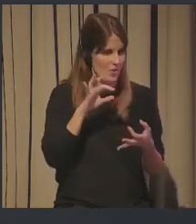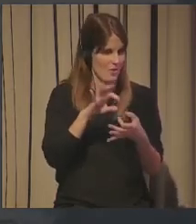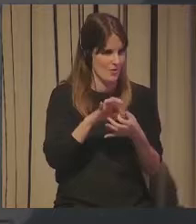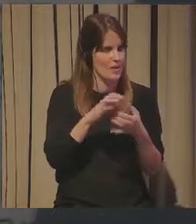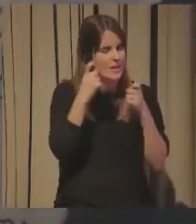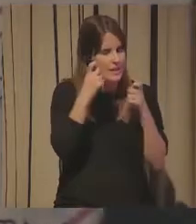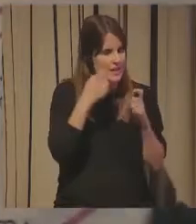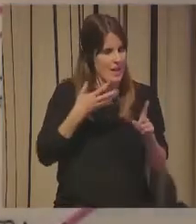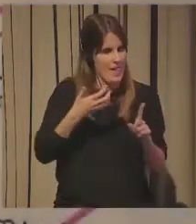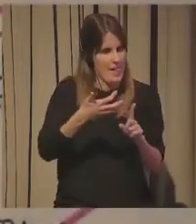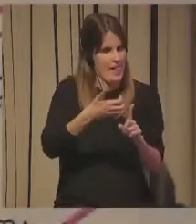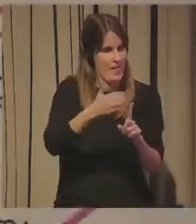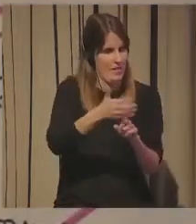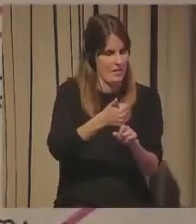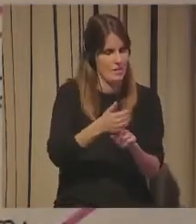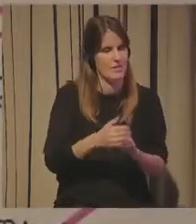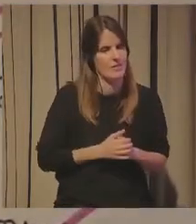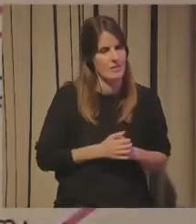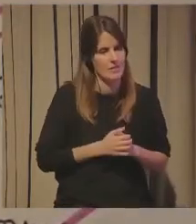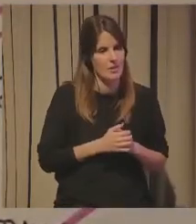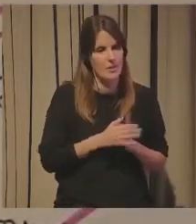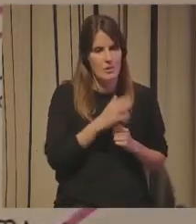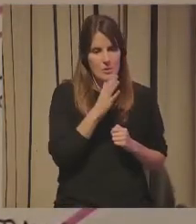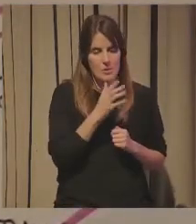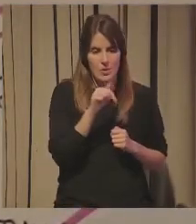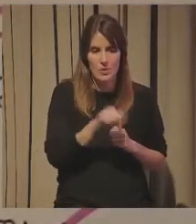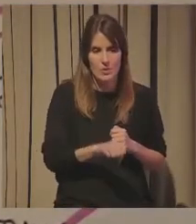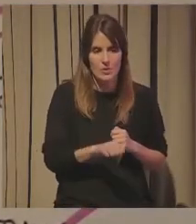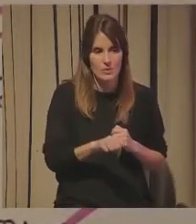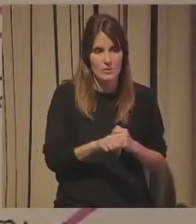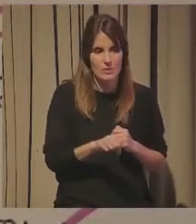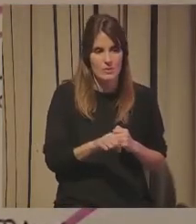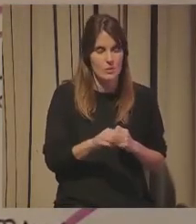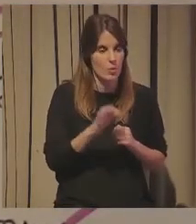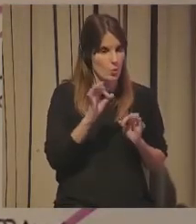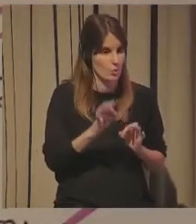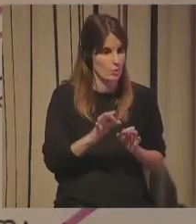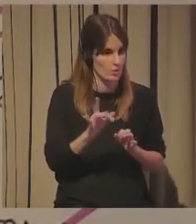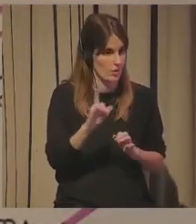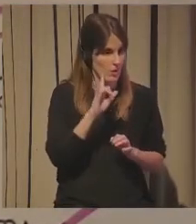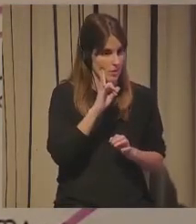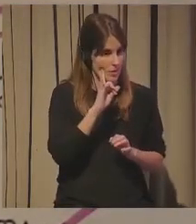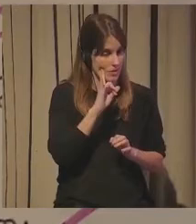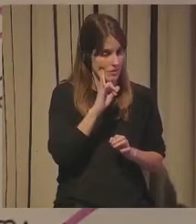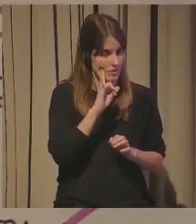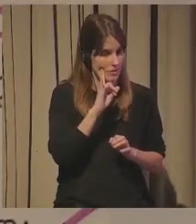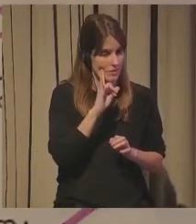alcanzar. Y de ahí que hoy estuve en una llamada.